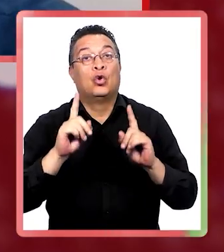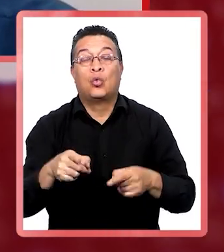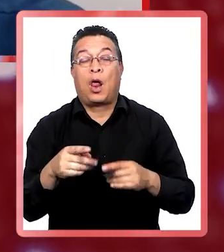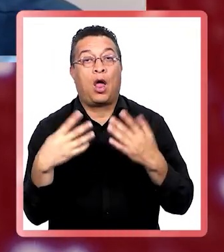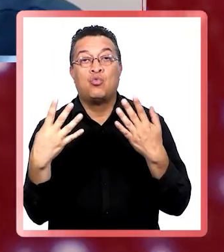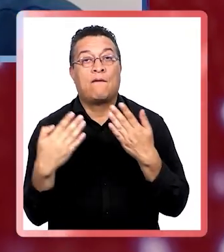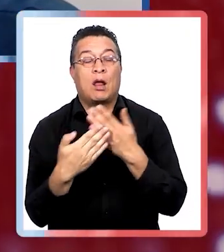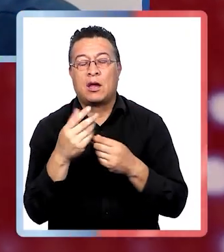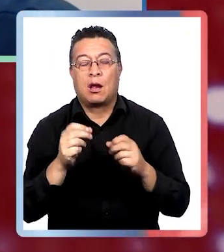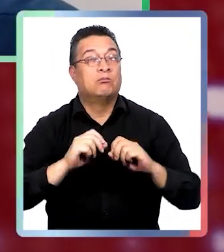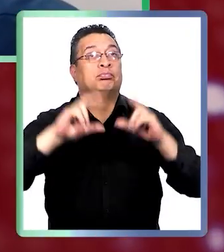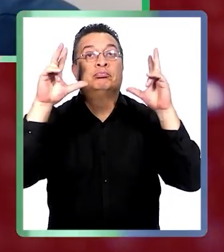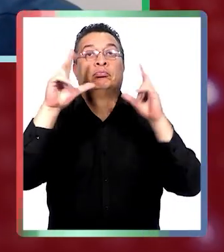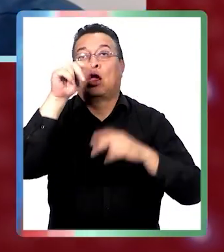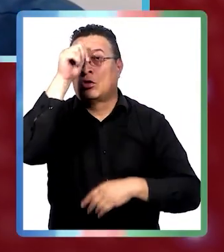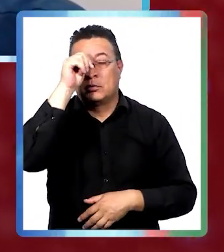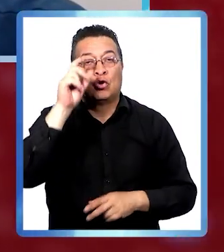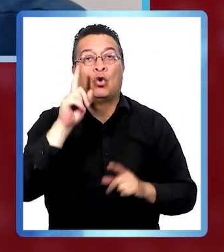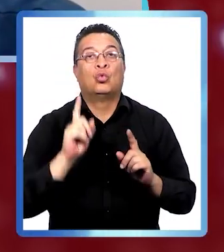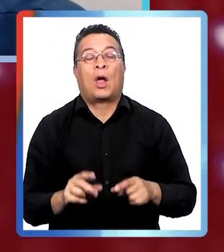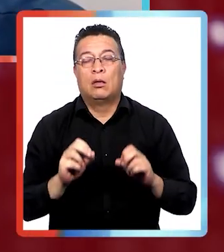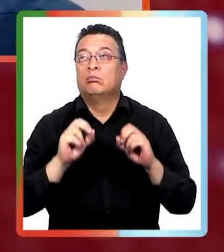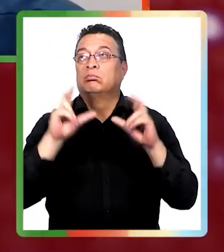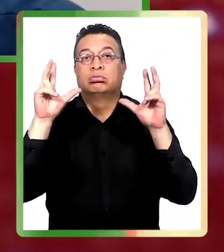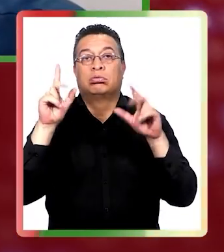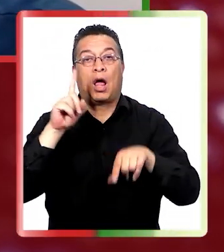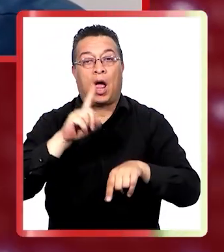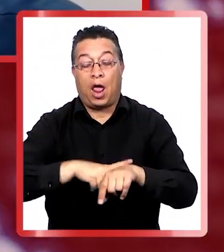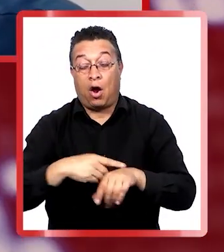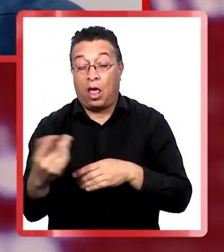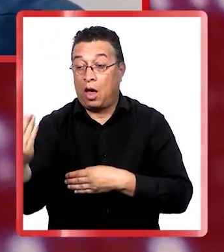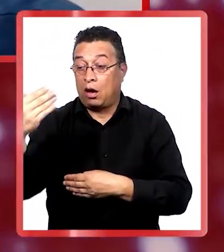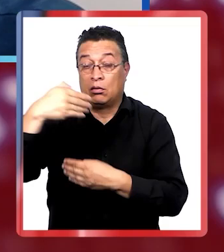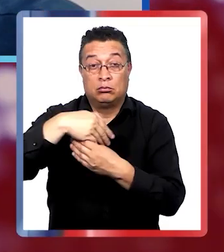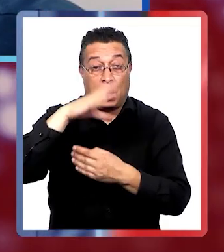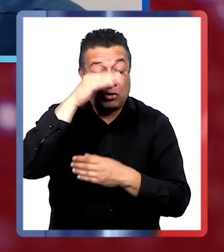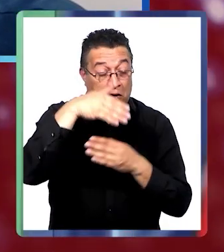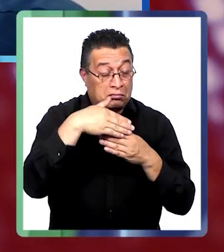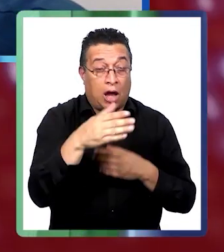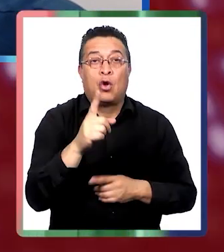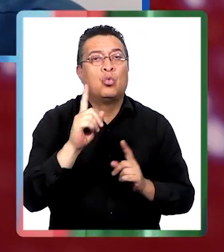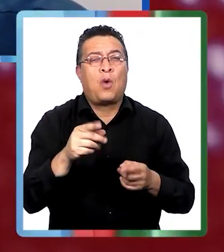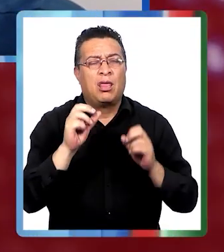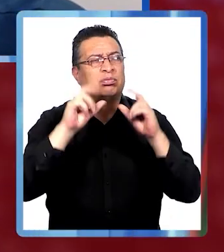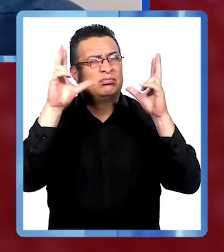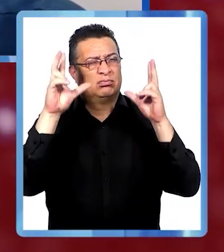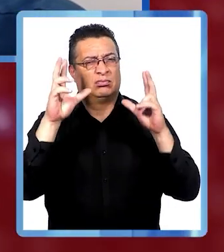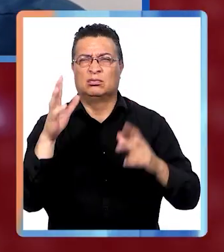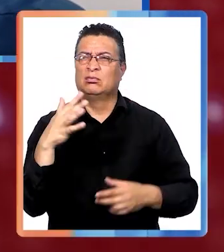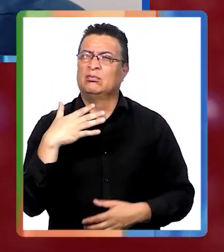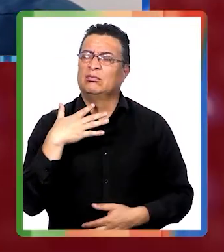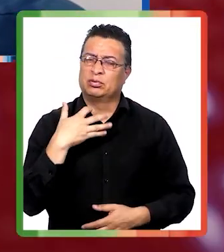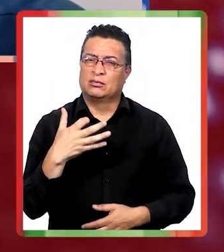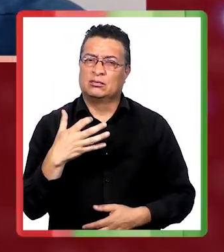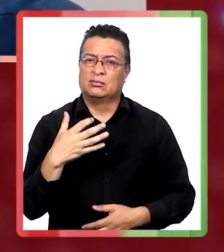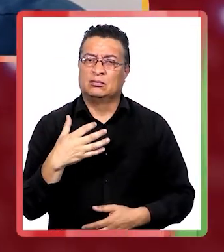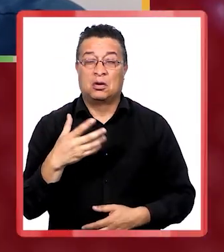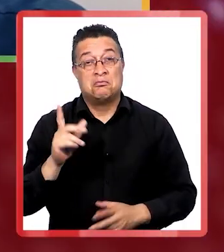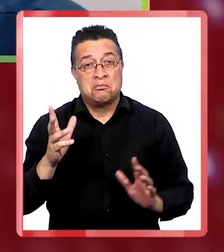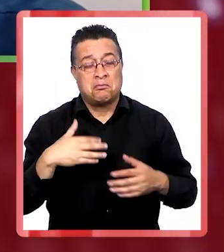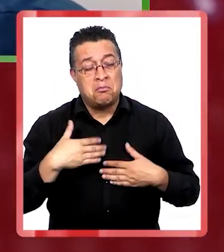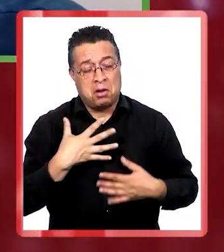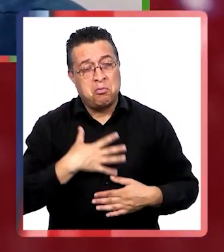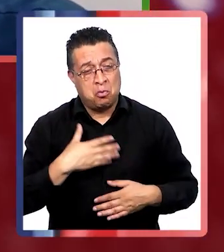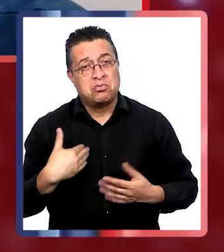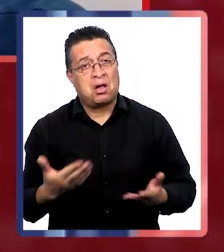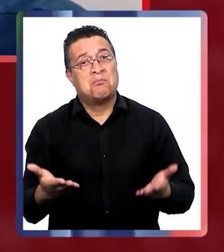estar despierto a las 9 de la mañana igual ese día domingo, haya llegado a la hora que haya llegado. Y yo siempre me he preguntado por qué se da esto.